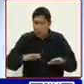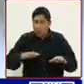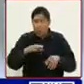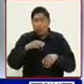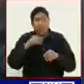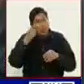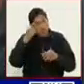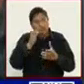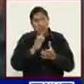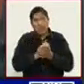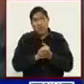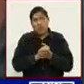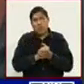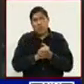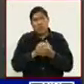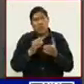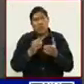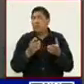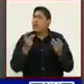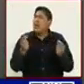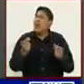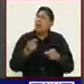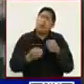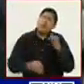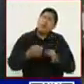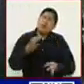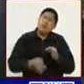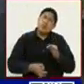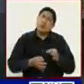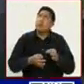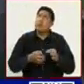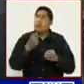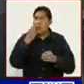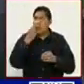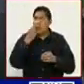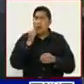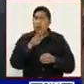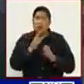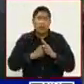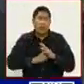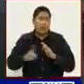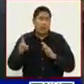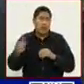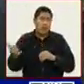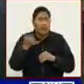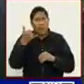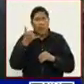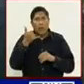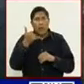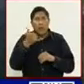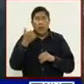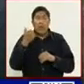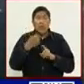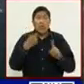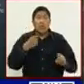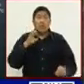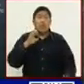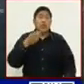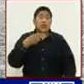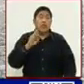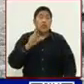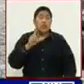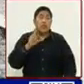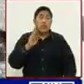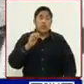Yo quisiera que la justicia que actúe rápido. Estaba escapando, me han llamado de allá, de Chulumani.